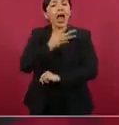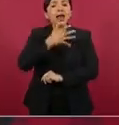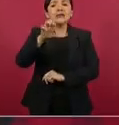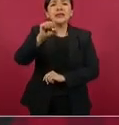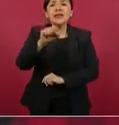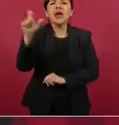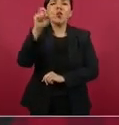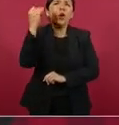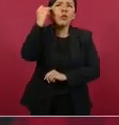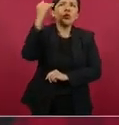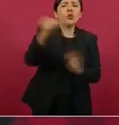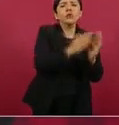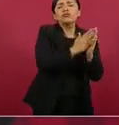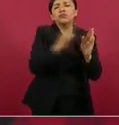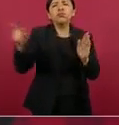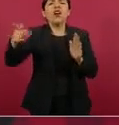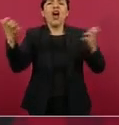del tiempo